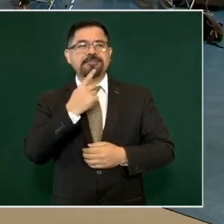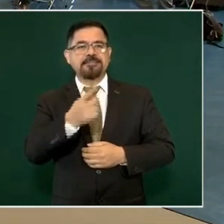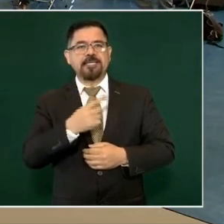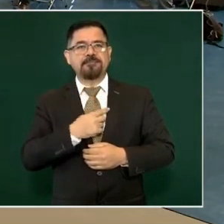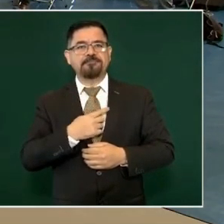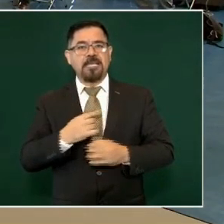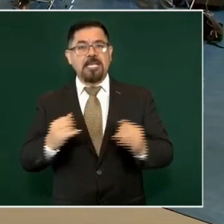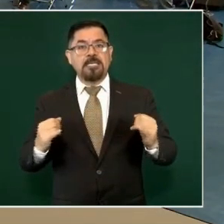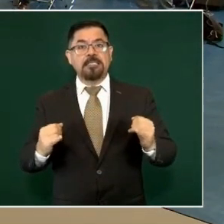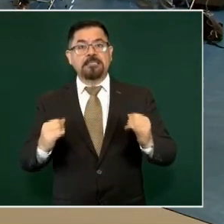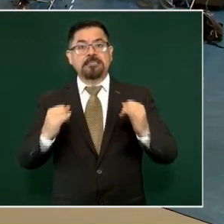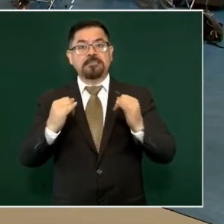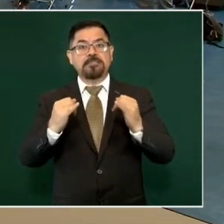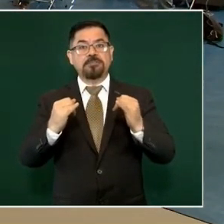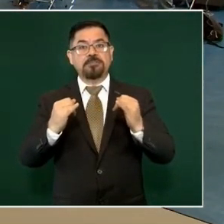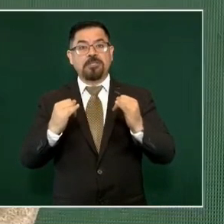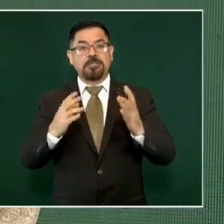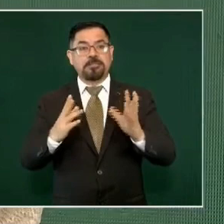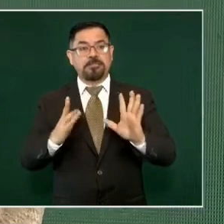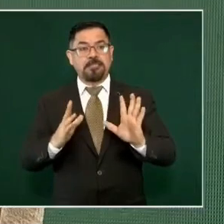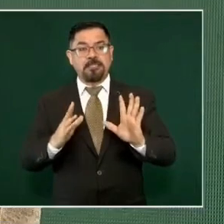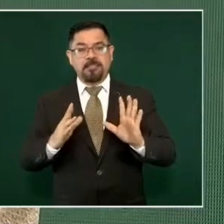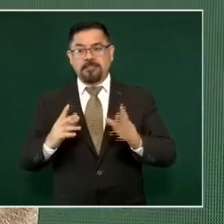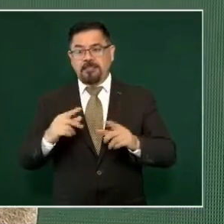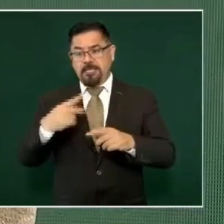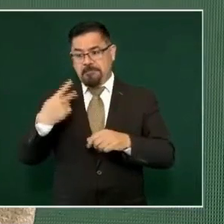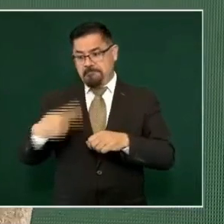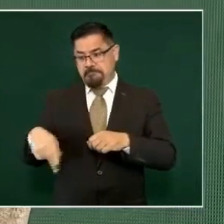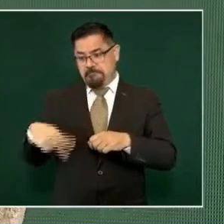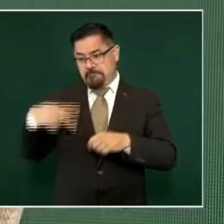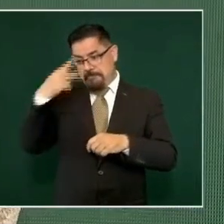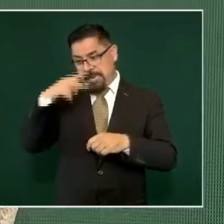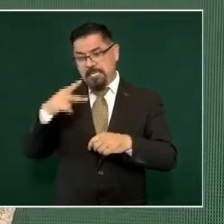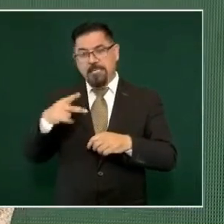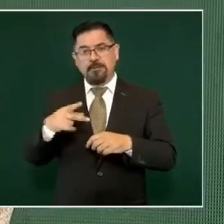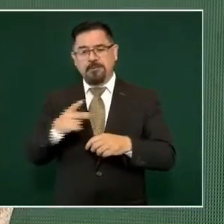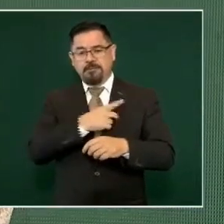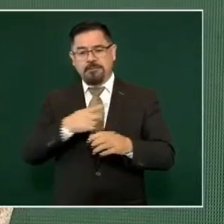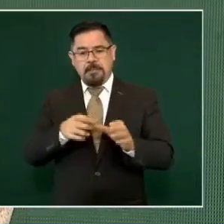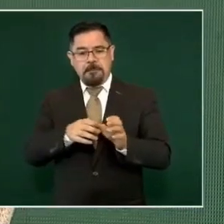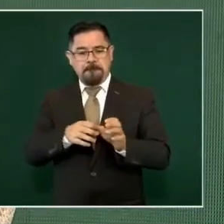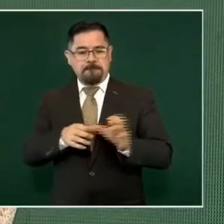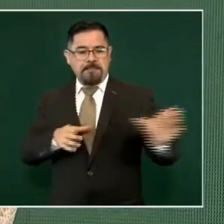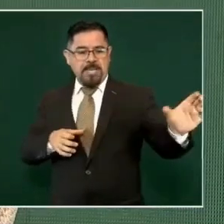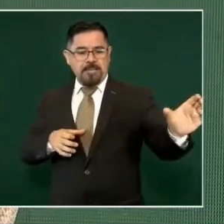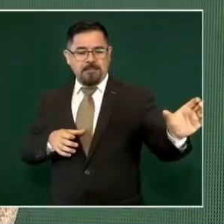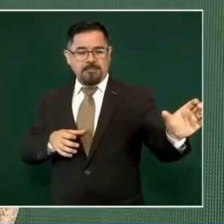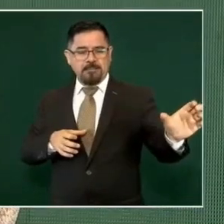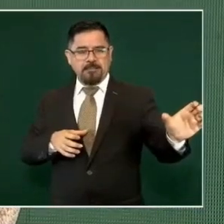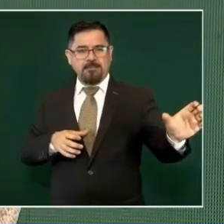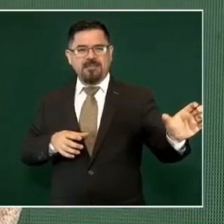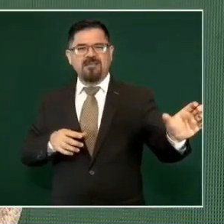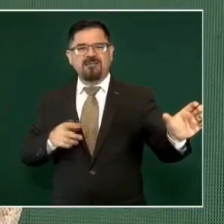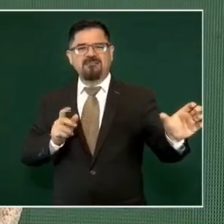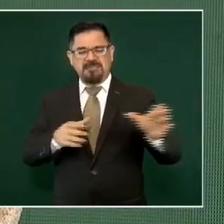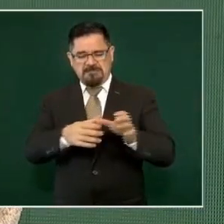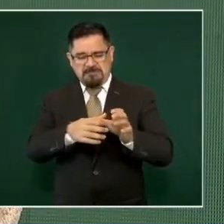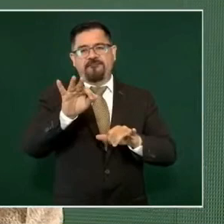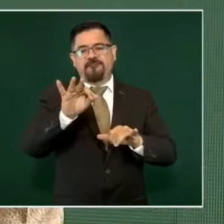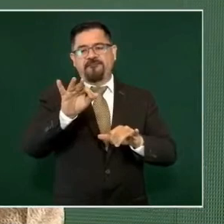desconcentrar bienes no estratégicos de la nación. Fíjense la palabra, desconcentrar.